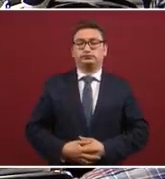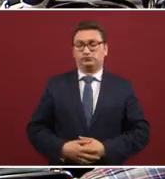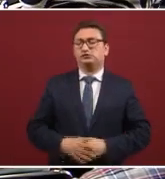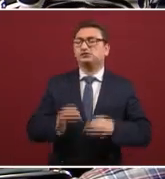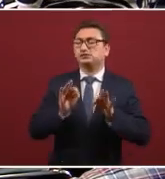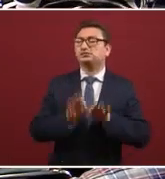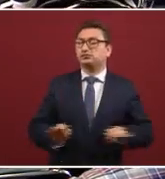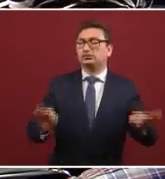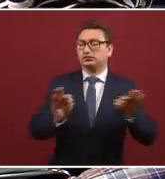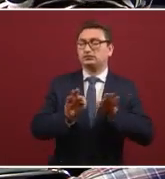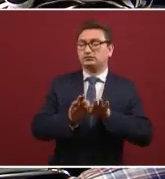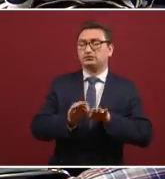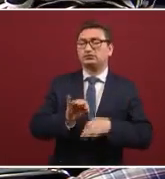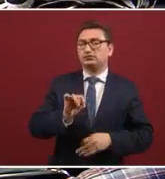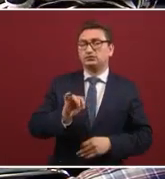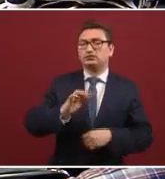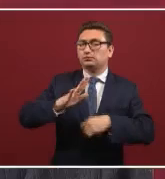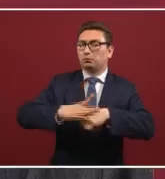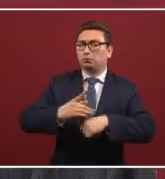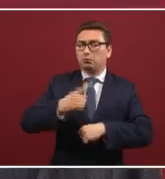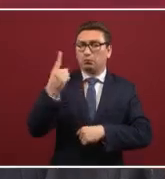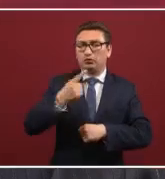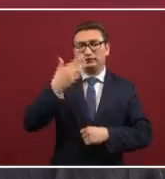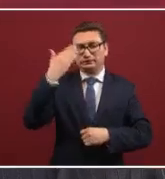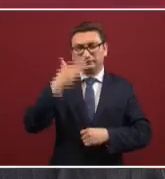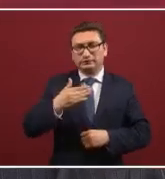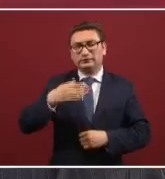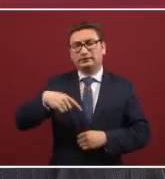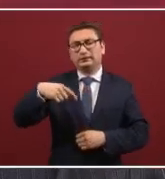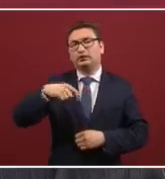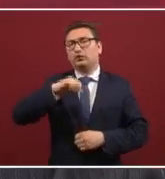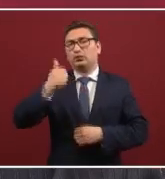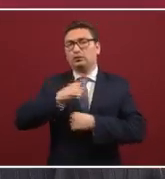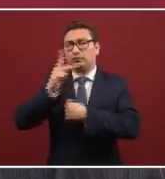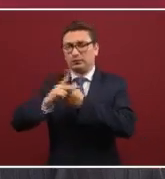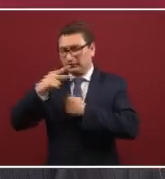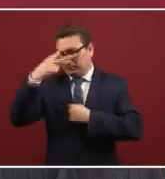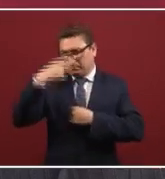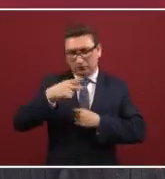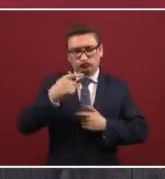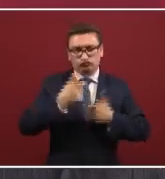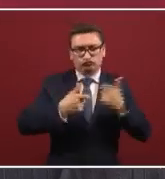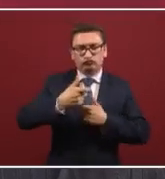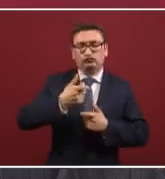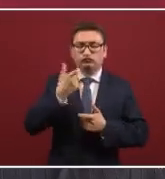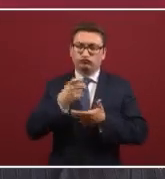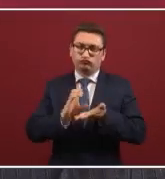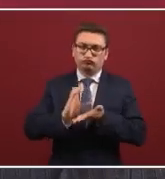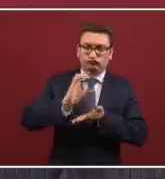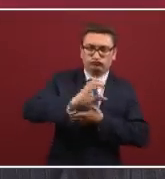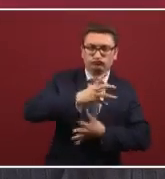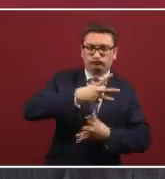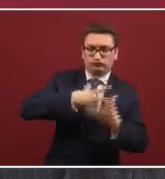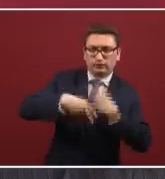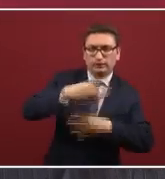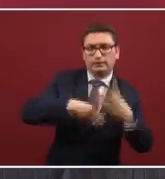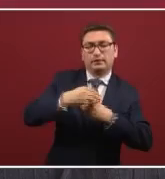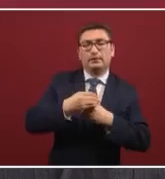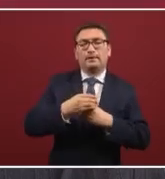porque va a significar más inversión para México, más empleos, más